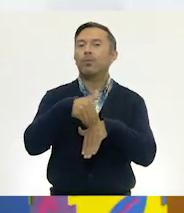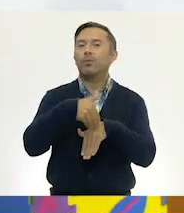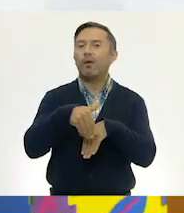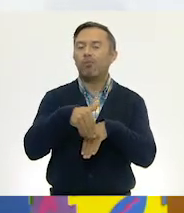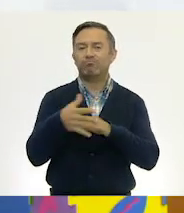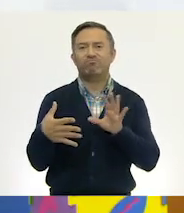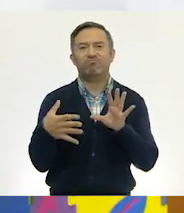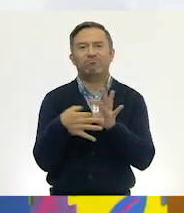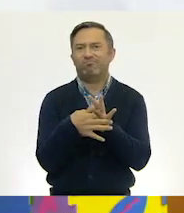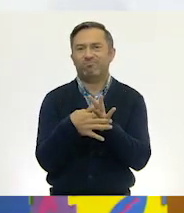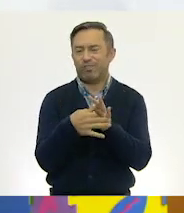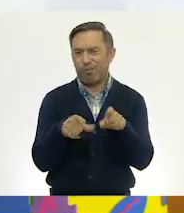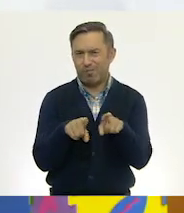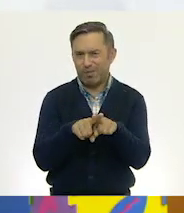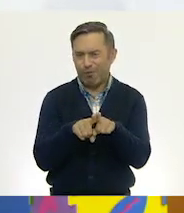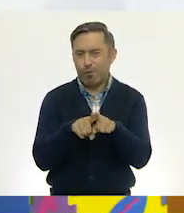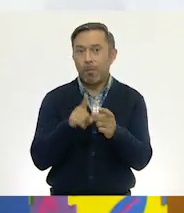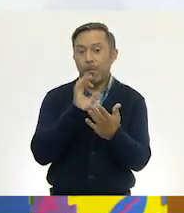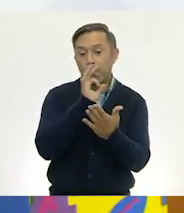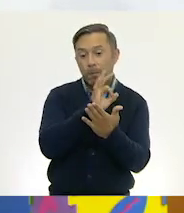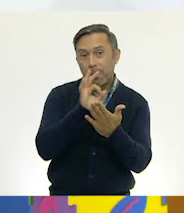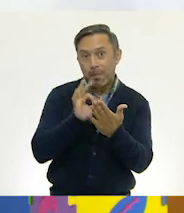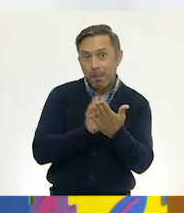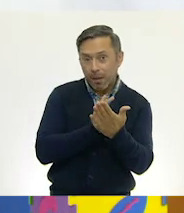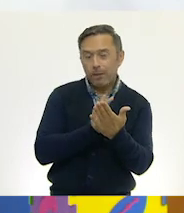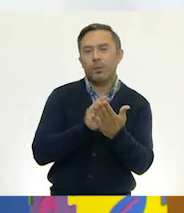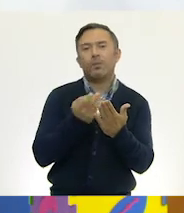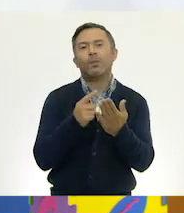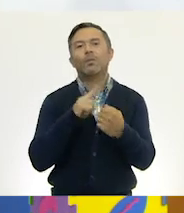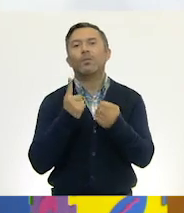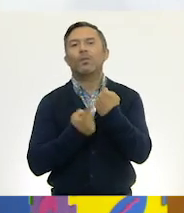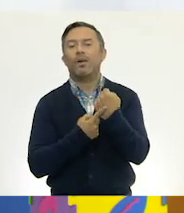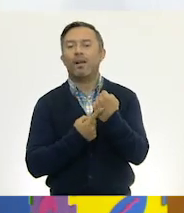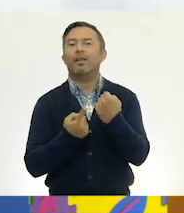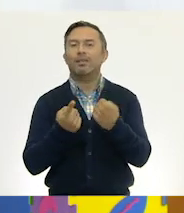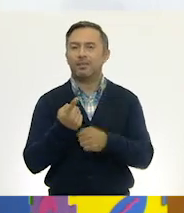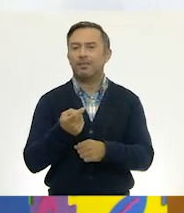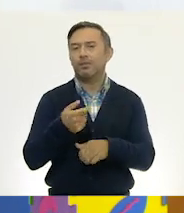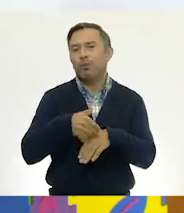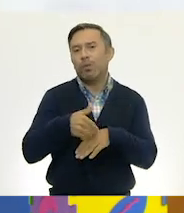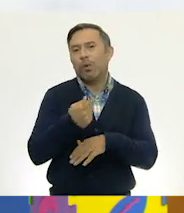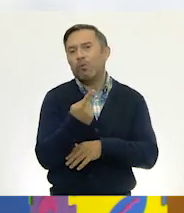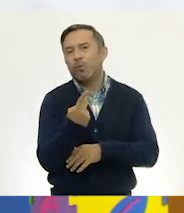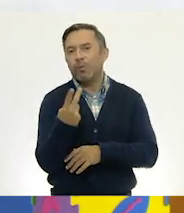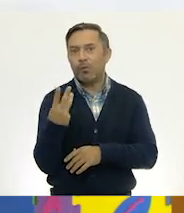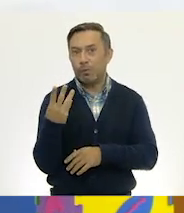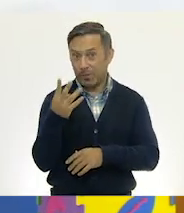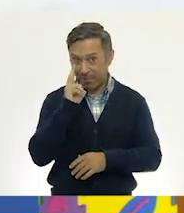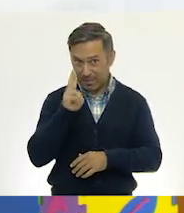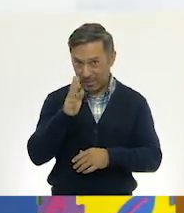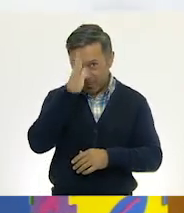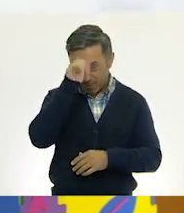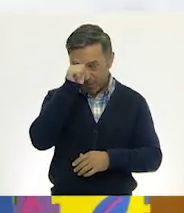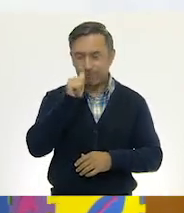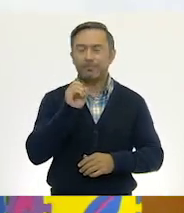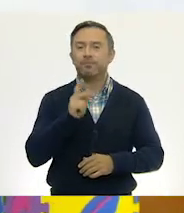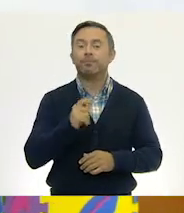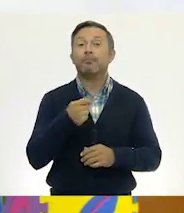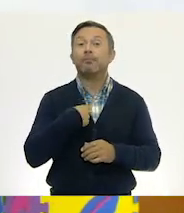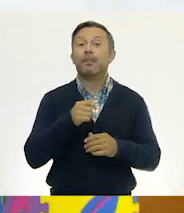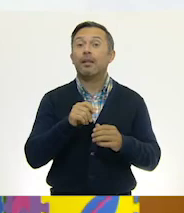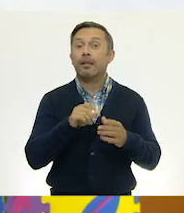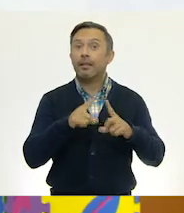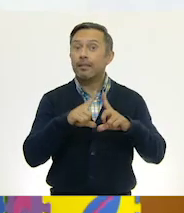fichas. De las fichas, ¿de acuerdo? Vamos a poner las tarjetas con los puntos hacia arriba, ¿te parece? Listo, sí. Entonces, vamos a sacar